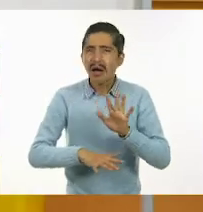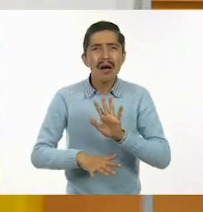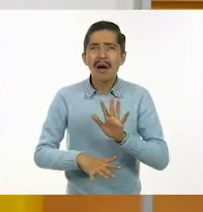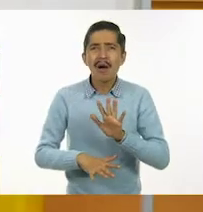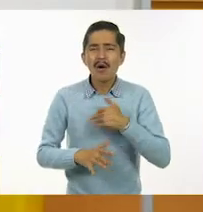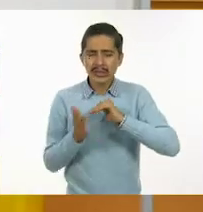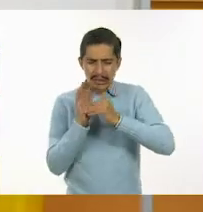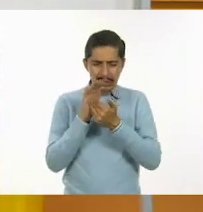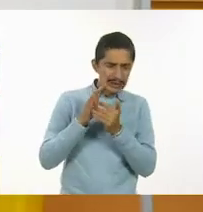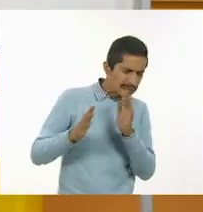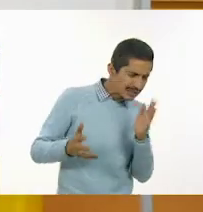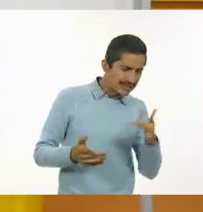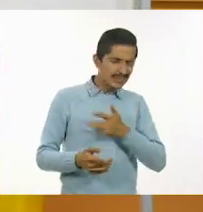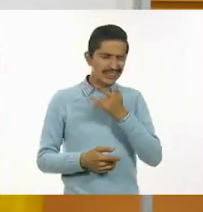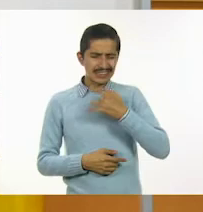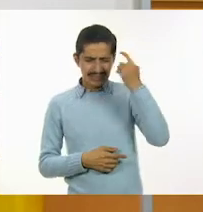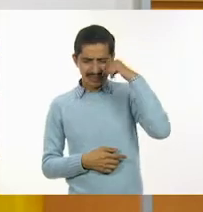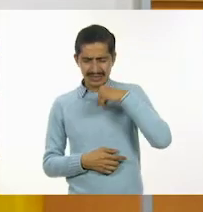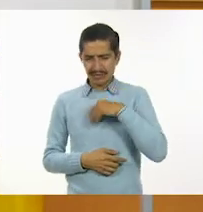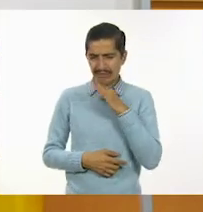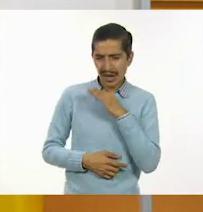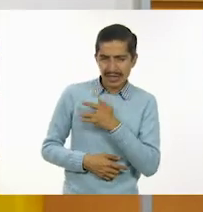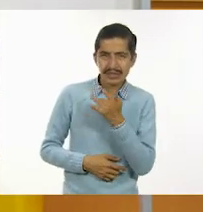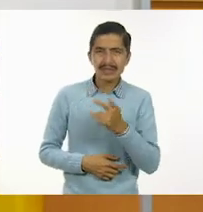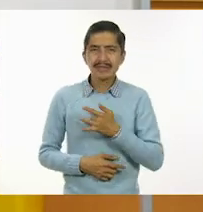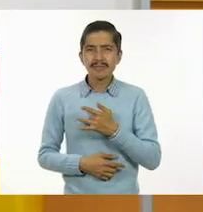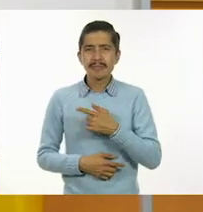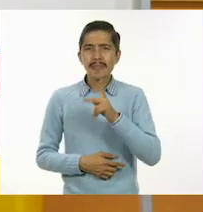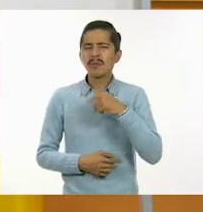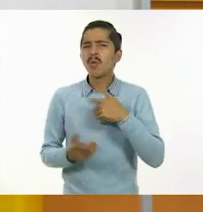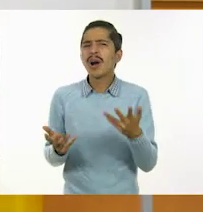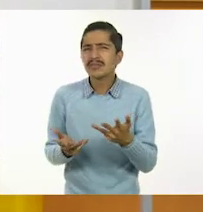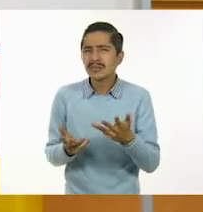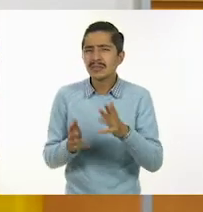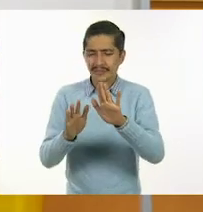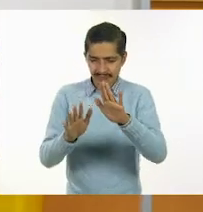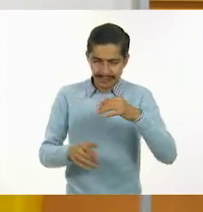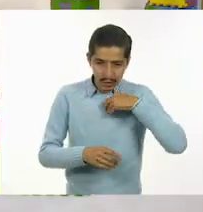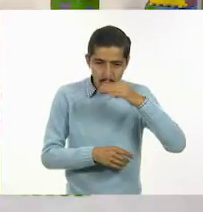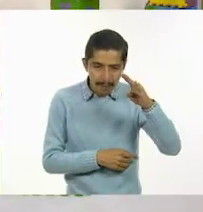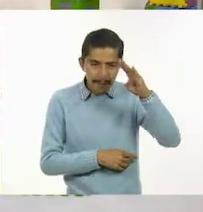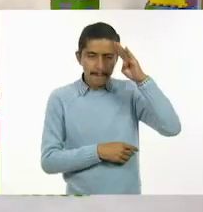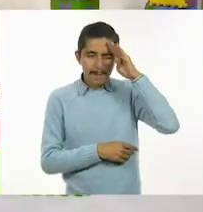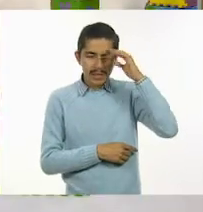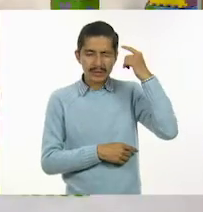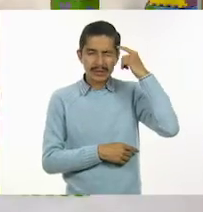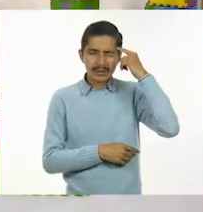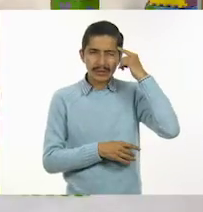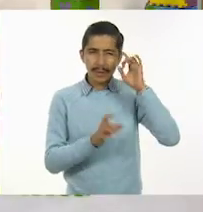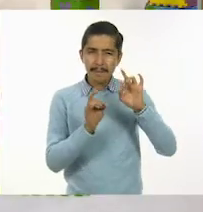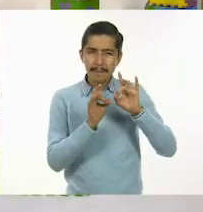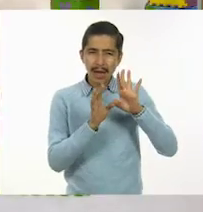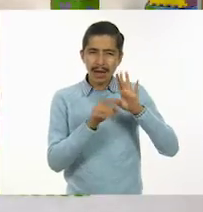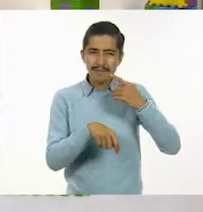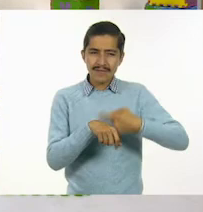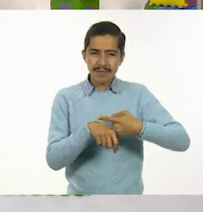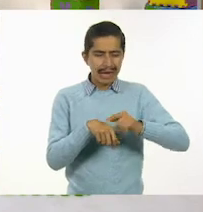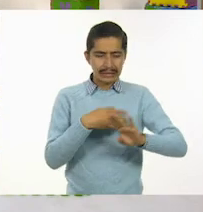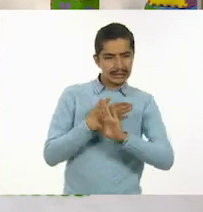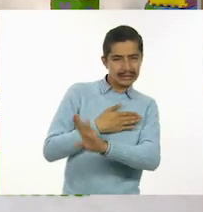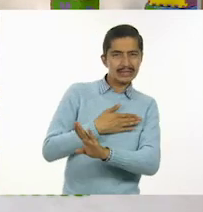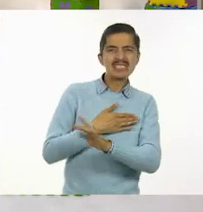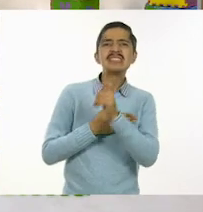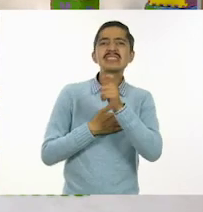sentía muy mal. Entonces lo que hice fue ponerme a pensar qué podía yo hacer para evitar la enfermedad. Y bueno, el ejercicio es